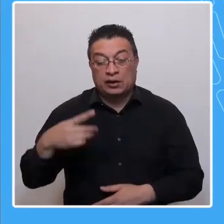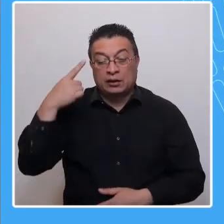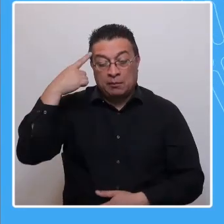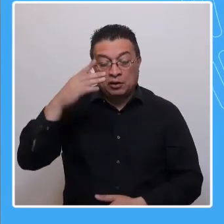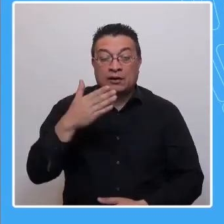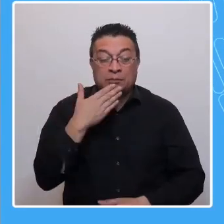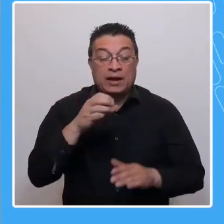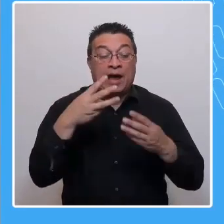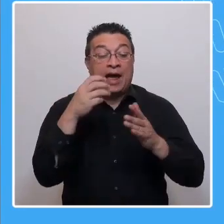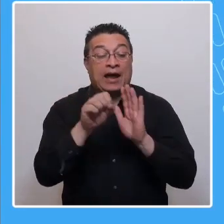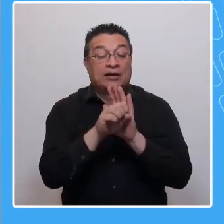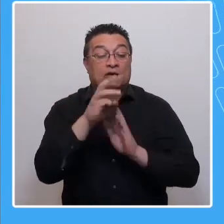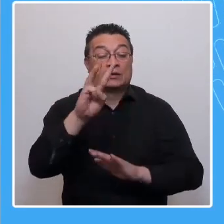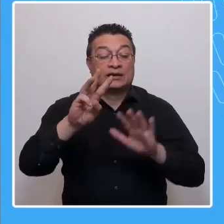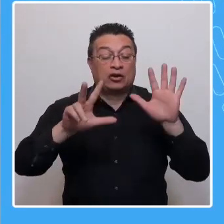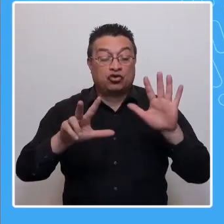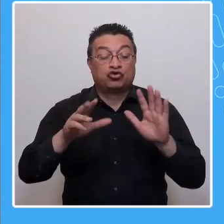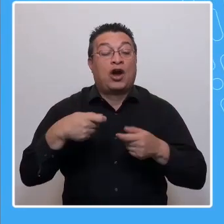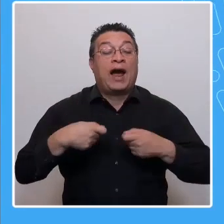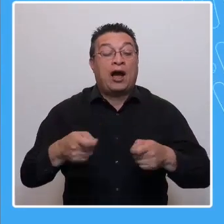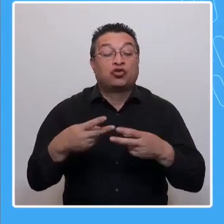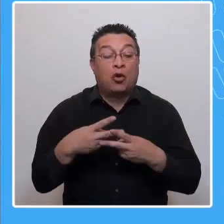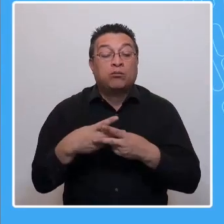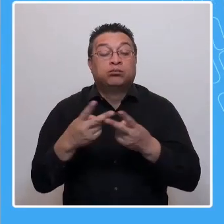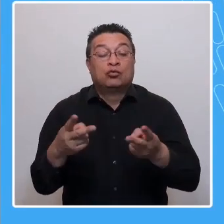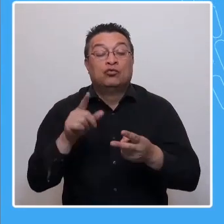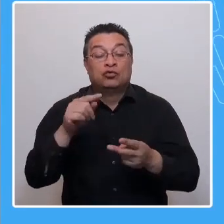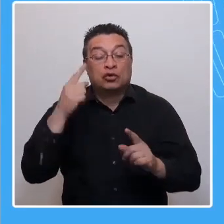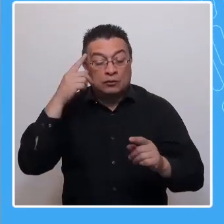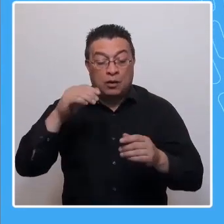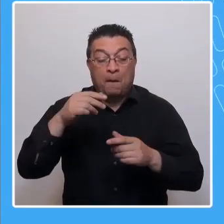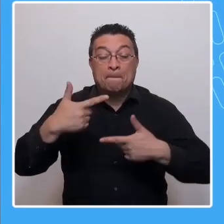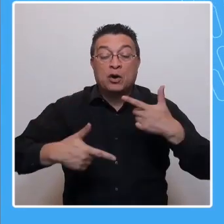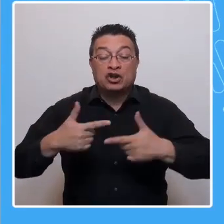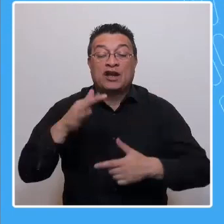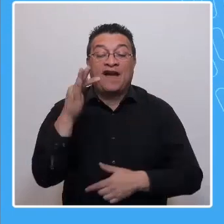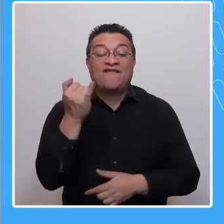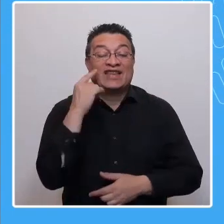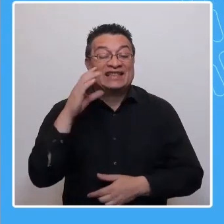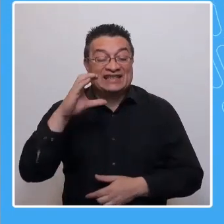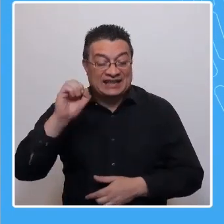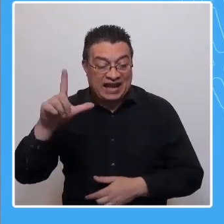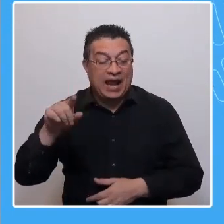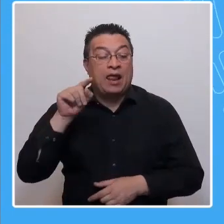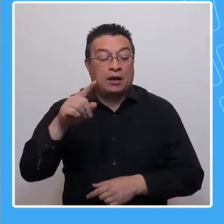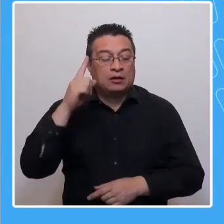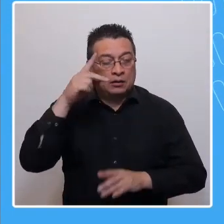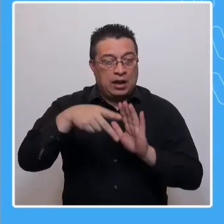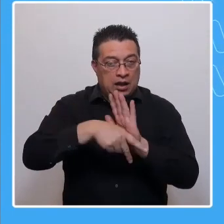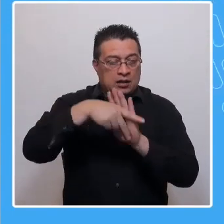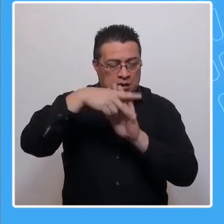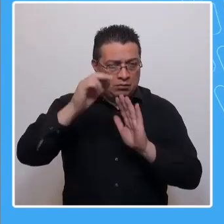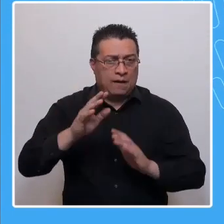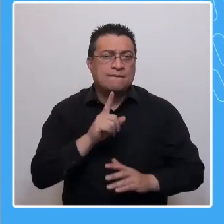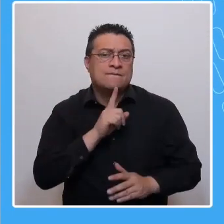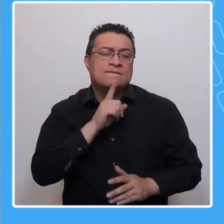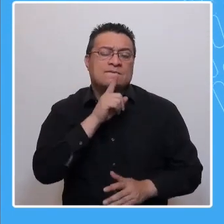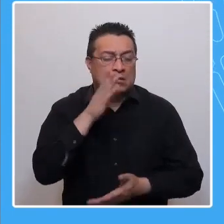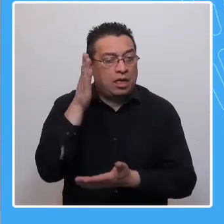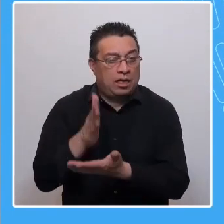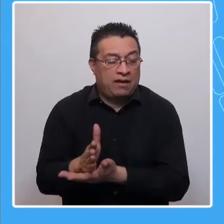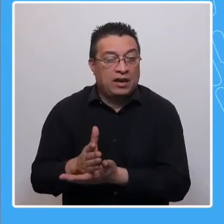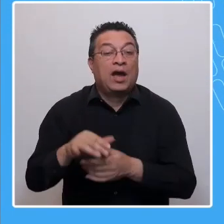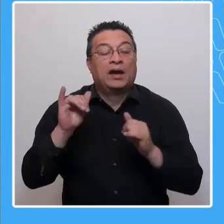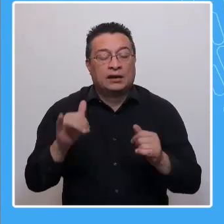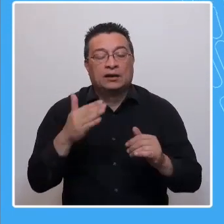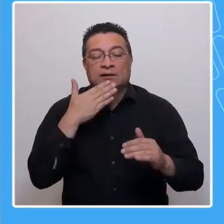artículo 38 sobre el gasto público, el 39 sobre la política fiscal y algunos de los estándares que debe tener, por ejemplo, la eficiencia, y establecer